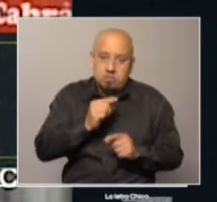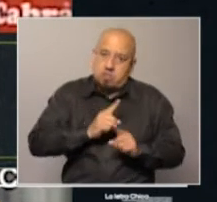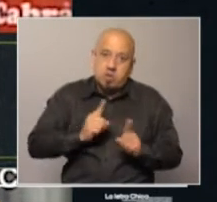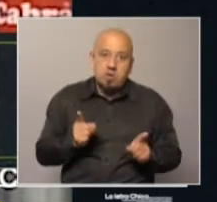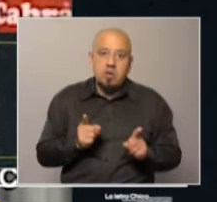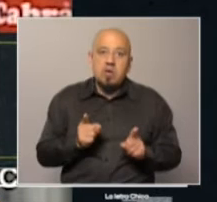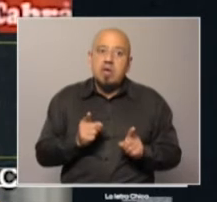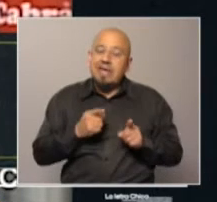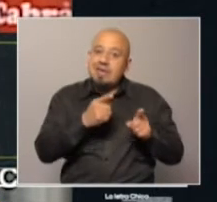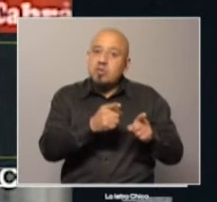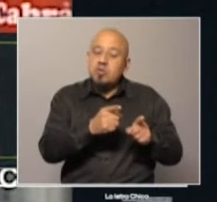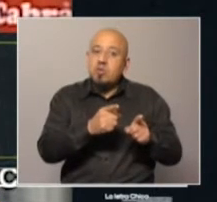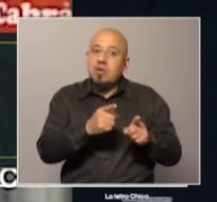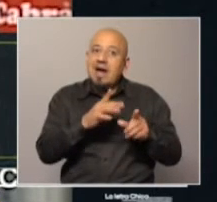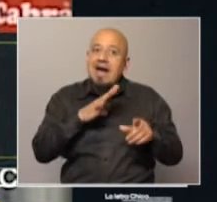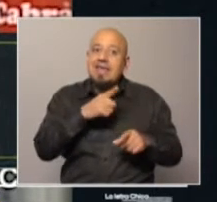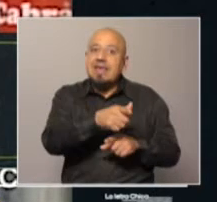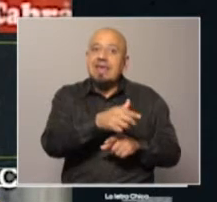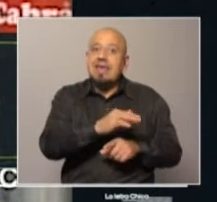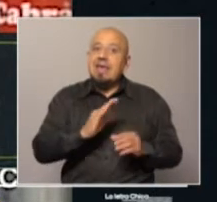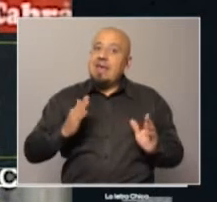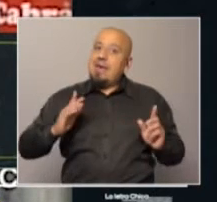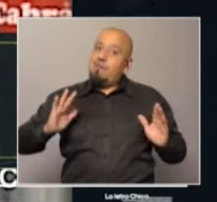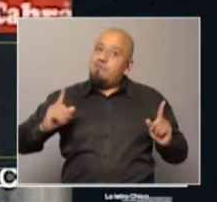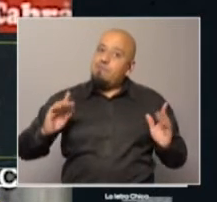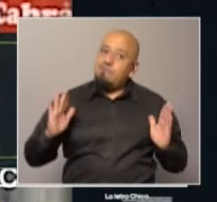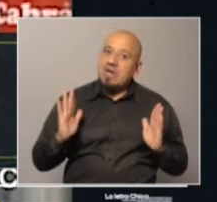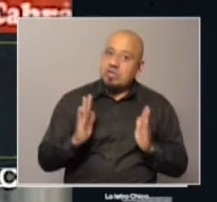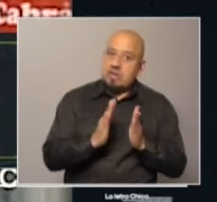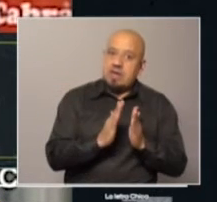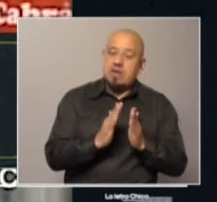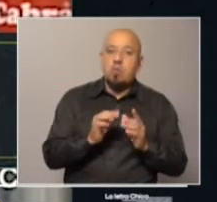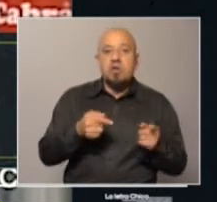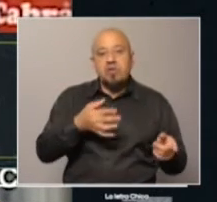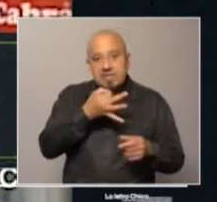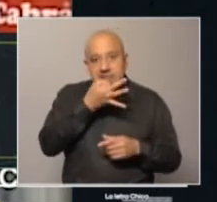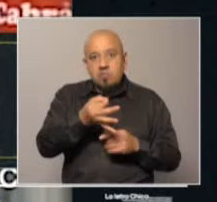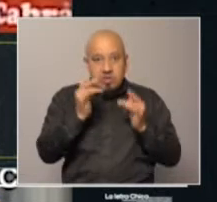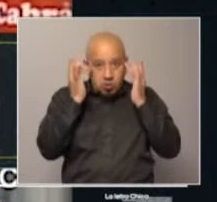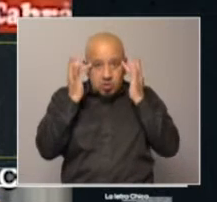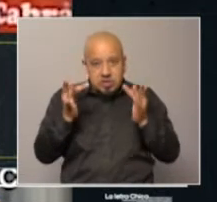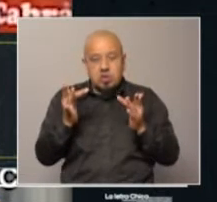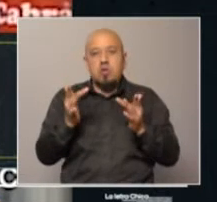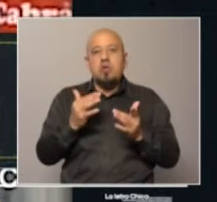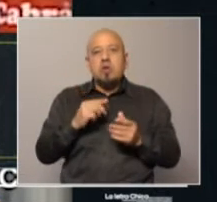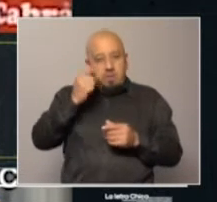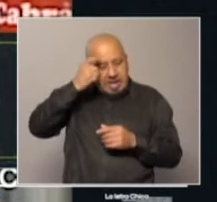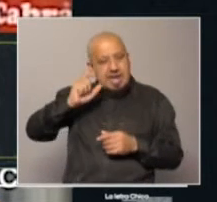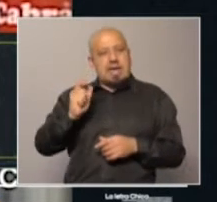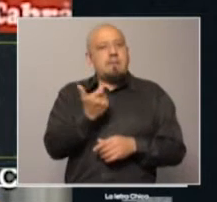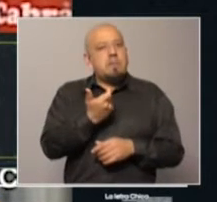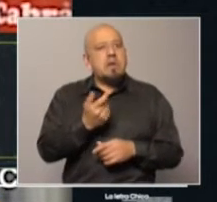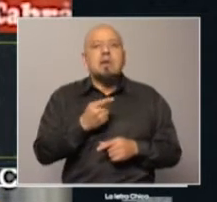minimizar, porque cuando se habla de educar y reinsertar, desde la privación de libertad, ¿es posible